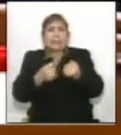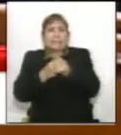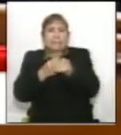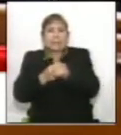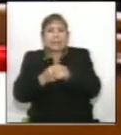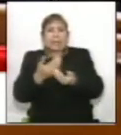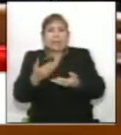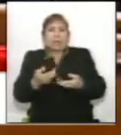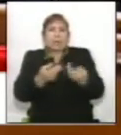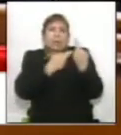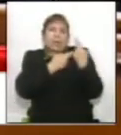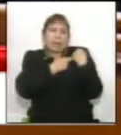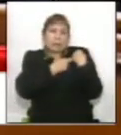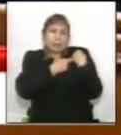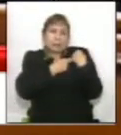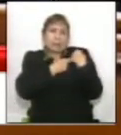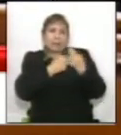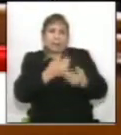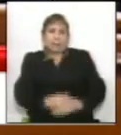minería responsable,